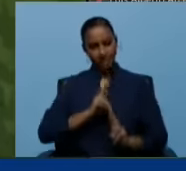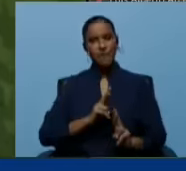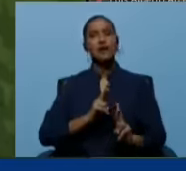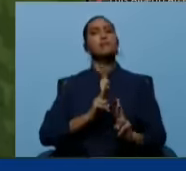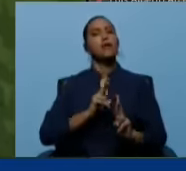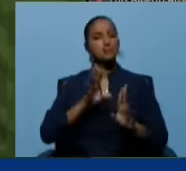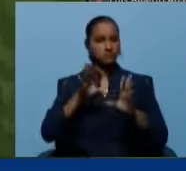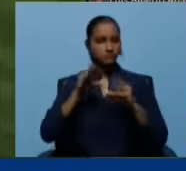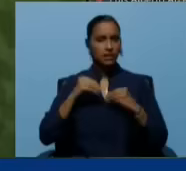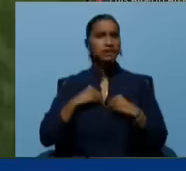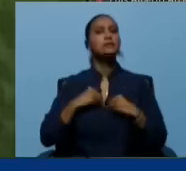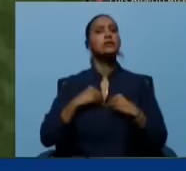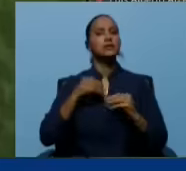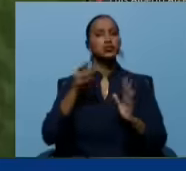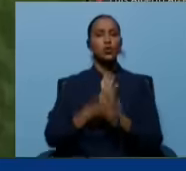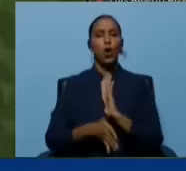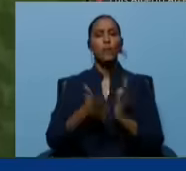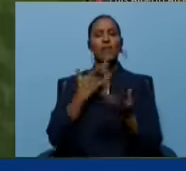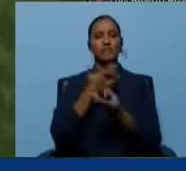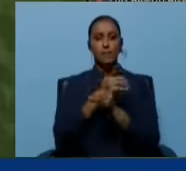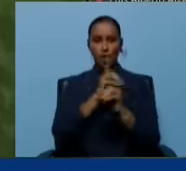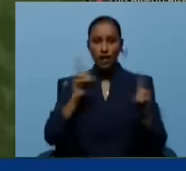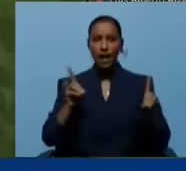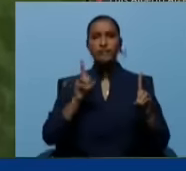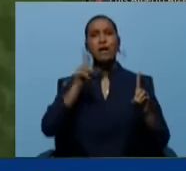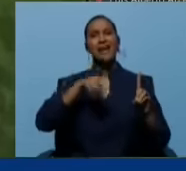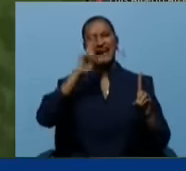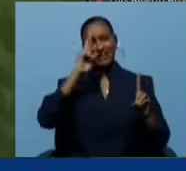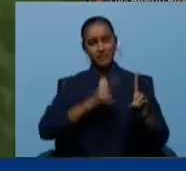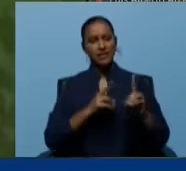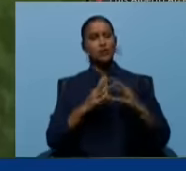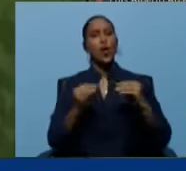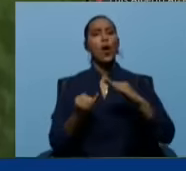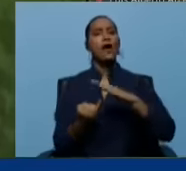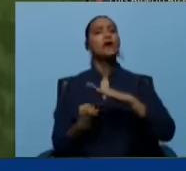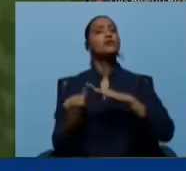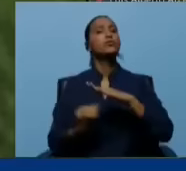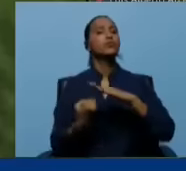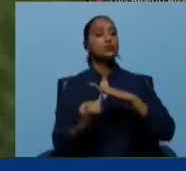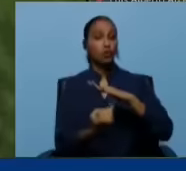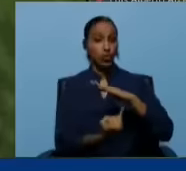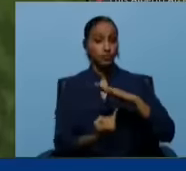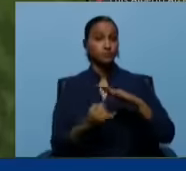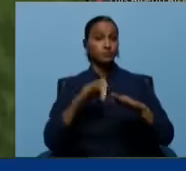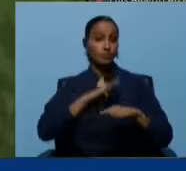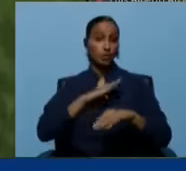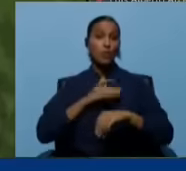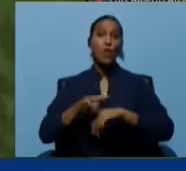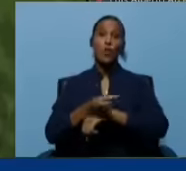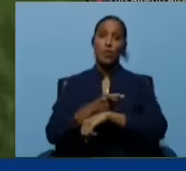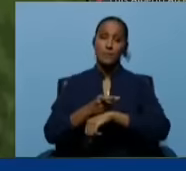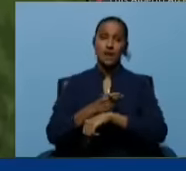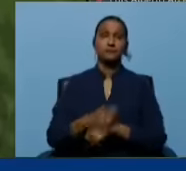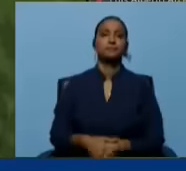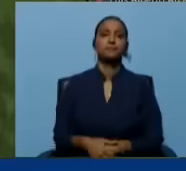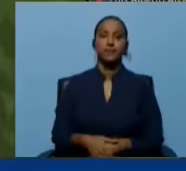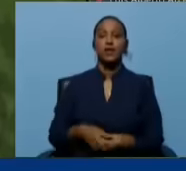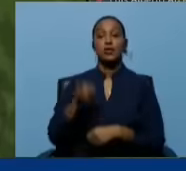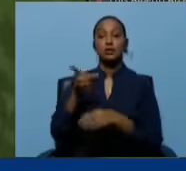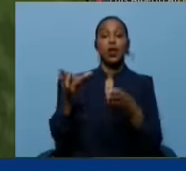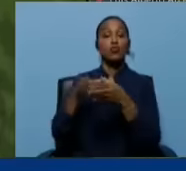sentido democrático, institucional y la vocación de paz mostradas por el presidente Nicolás Maduro y su